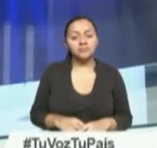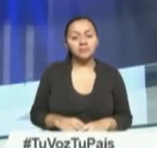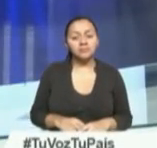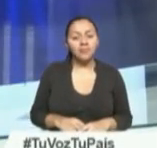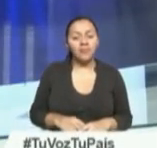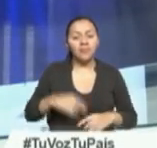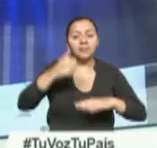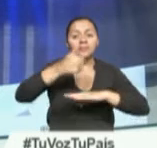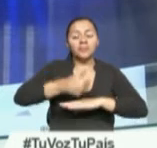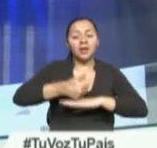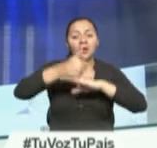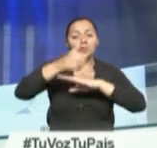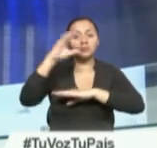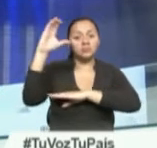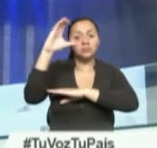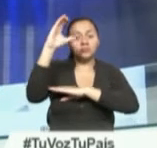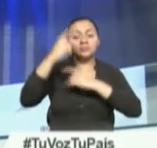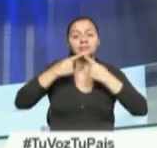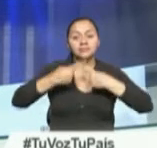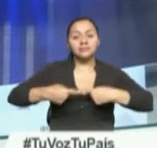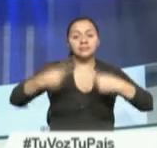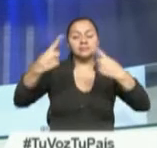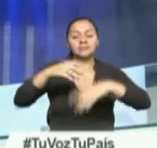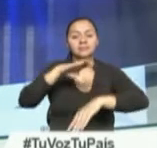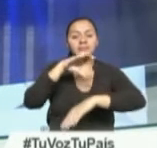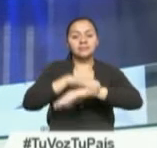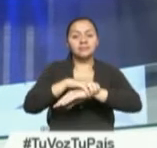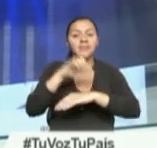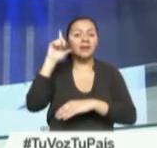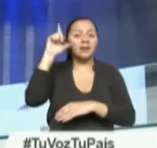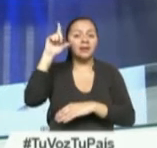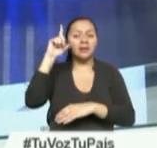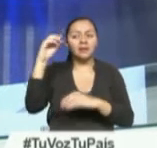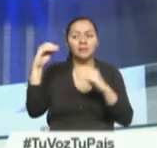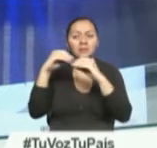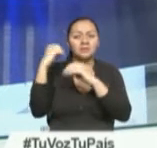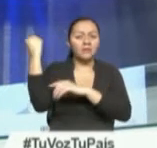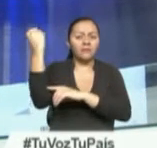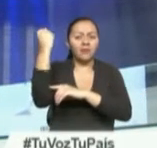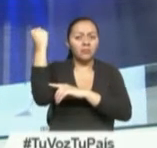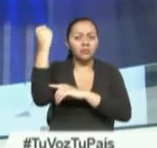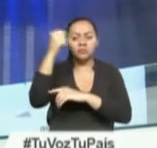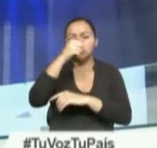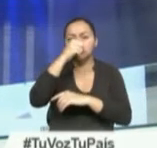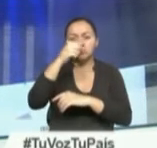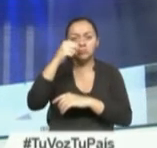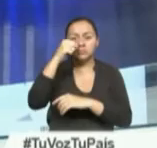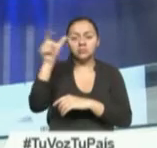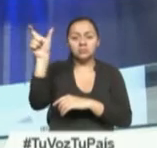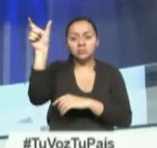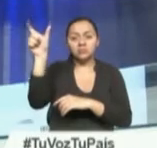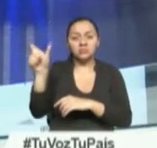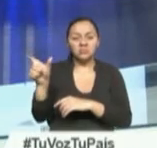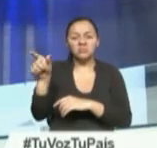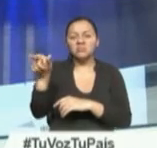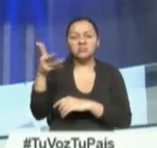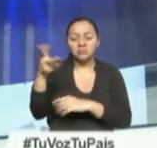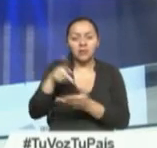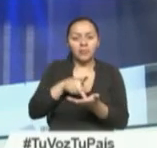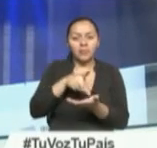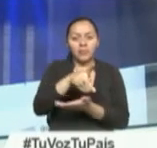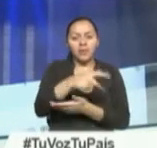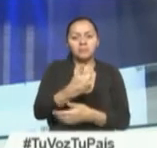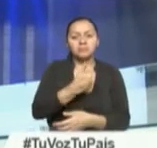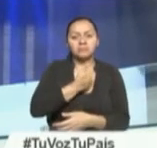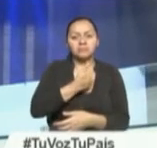Las autoridades colombianas anunciaron el arresto de un líder del cartel más grande del país. El narcotraficante había pagado por su